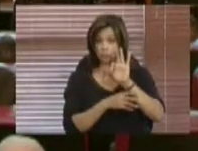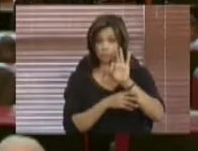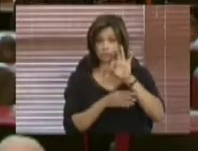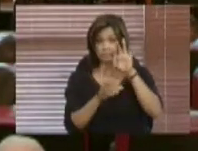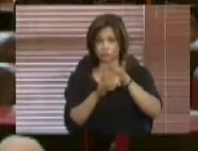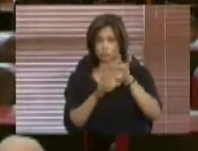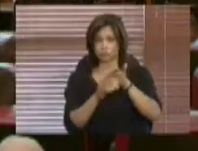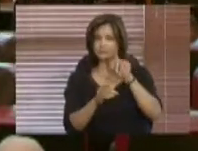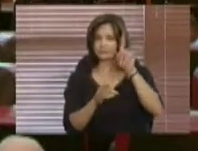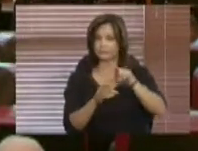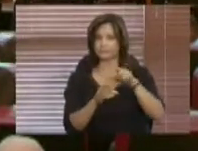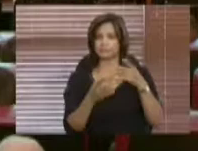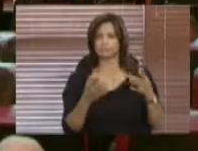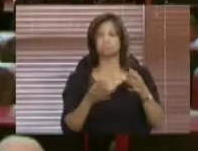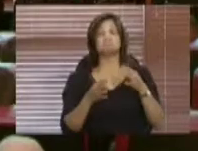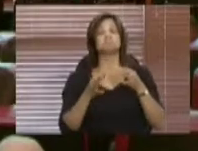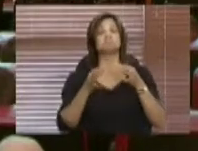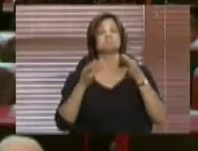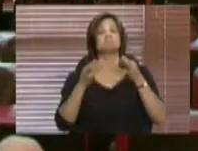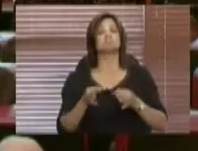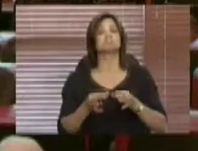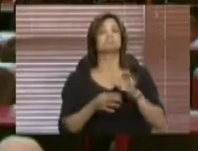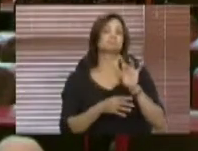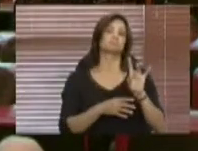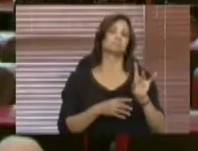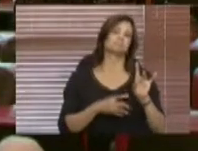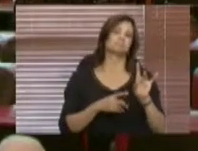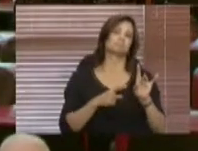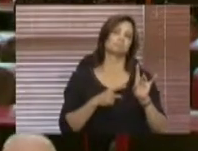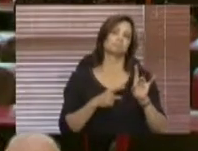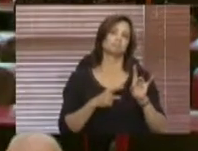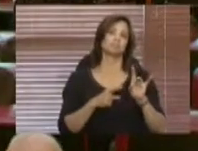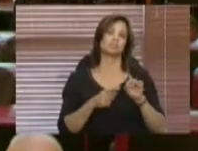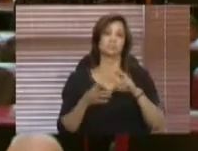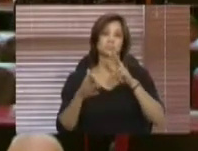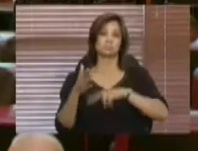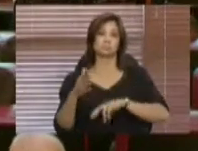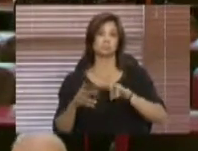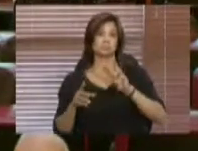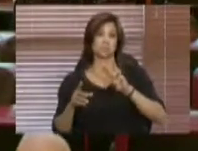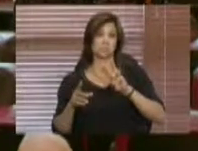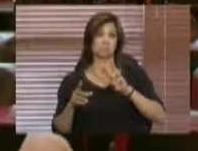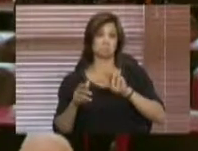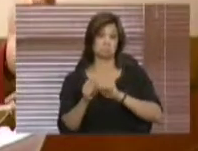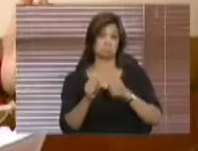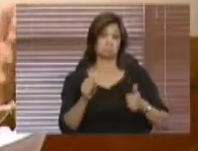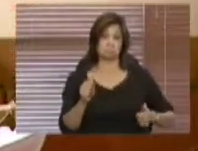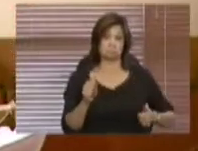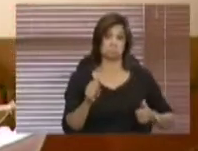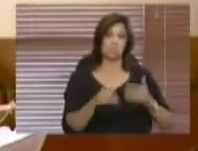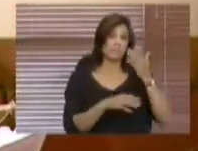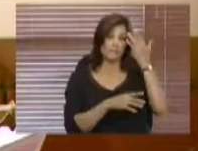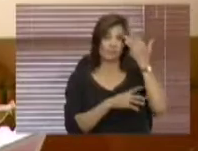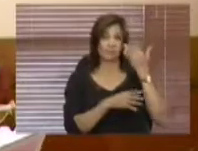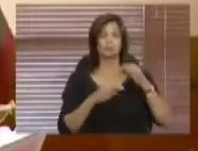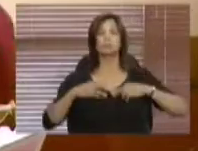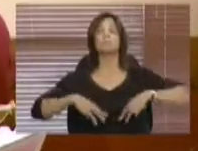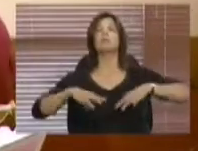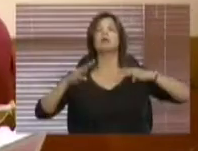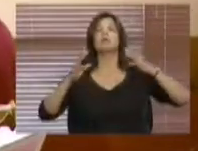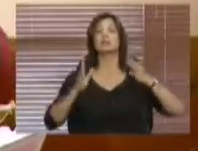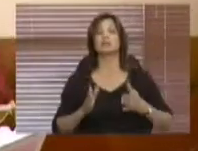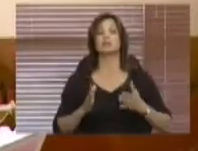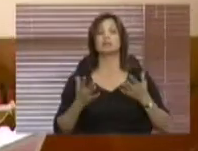veces la sentencia tiene 8 y en la próxima lectura tiene 6, porque hay magistrados